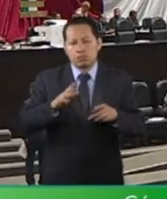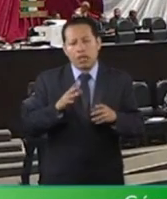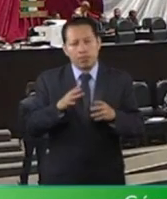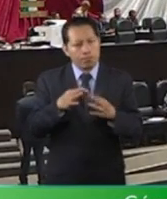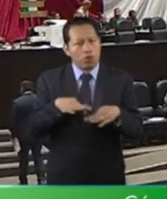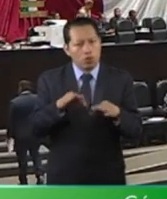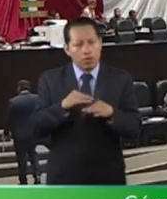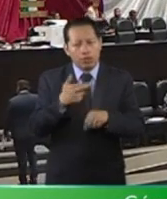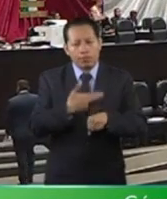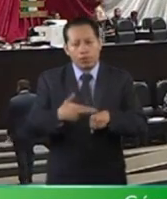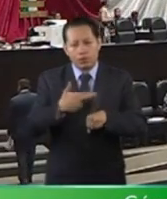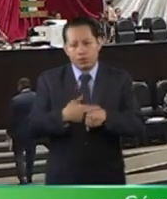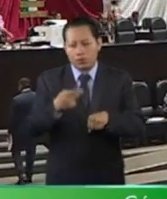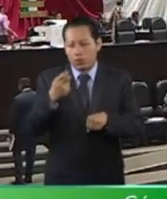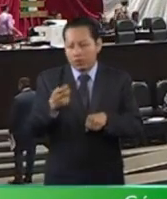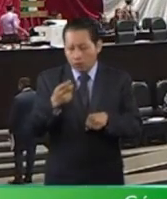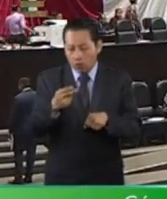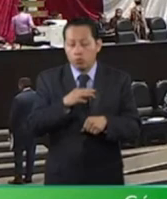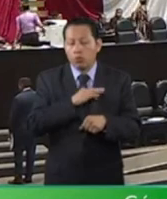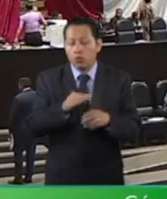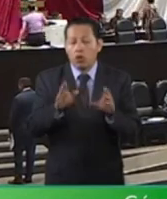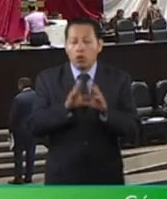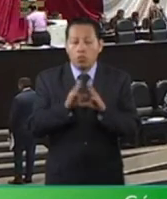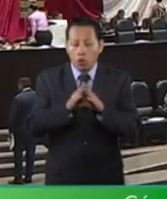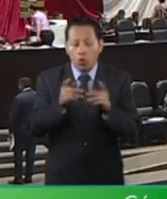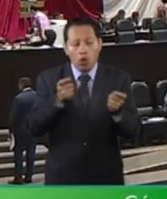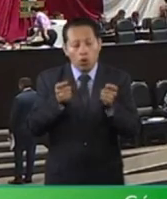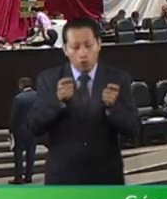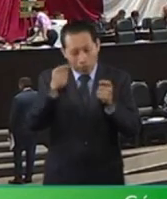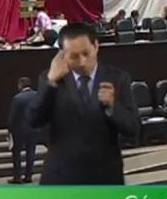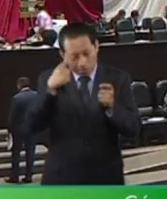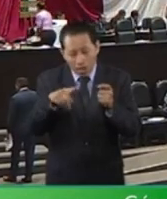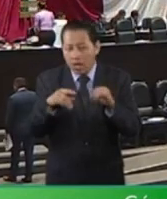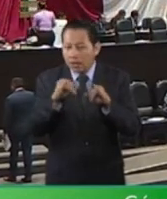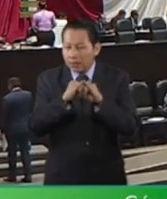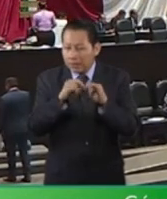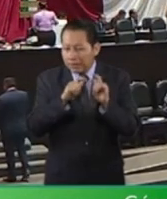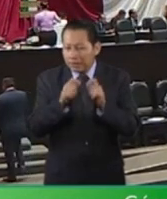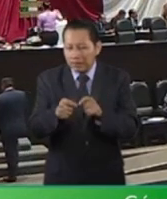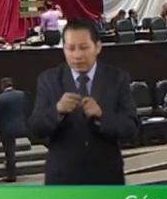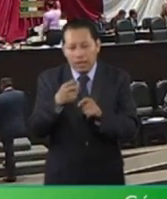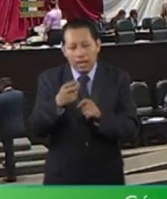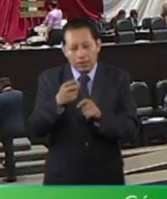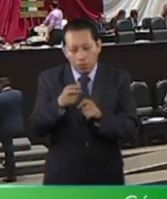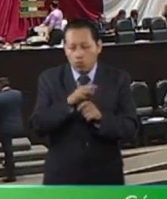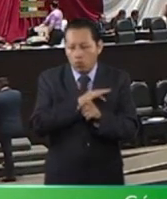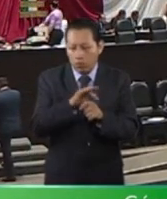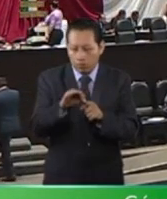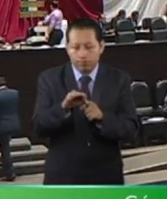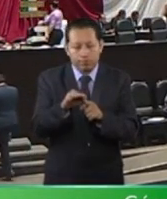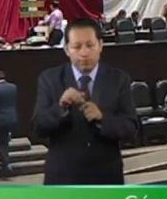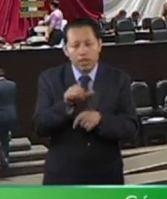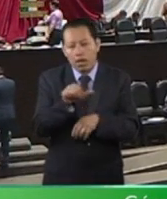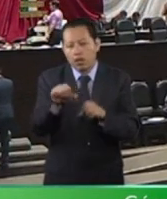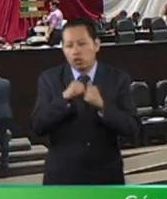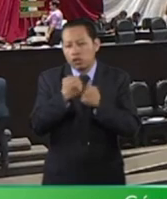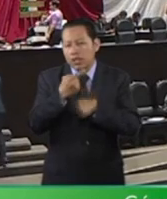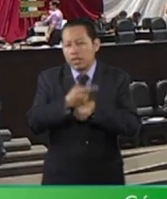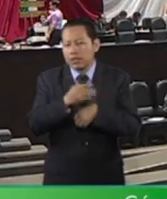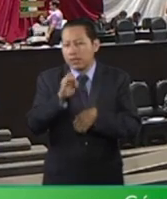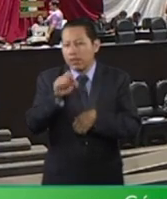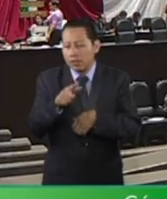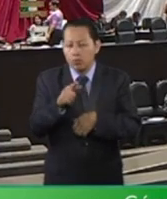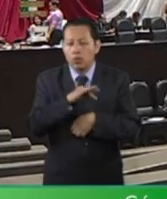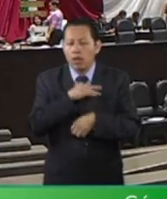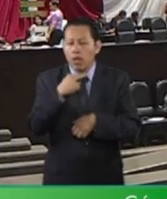en este proceso y al desviar el control hacia instancias militares, estamos despojando a la sociedad civil de